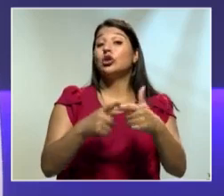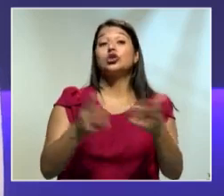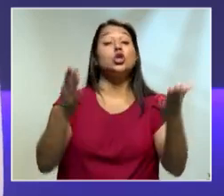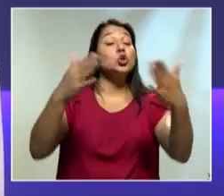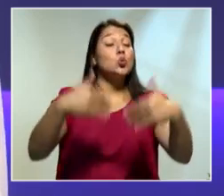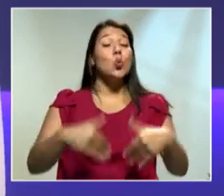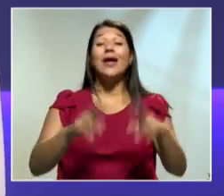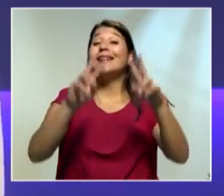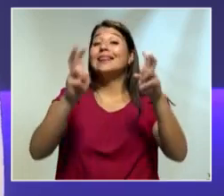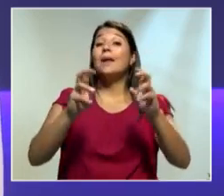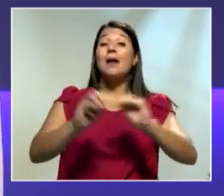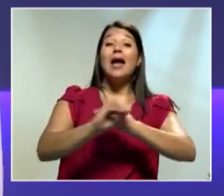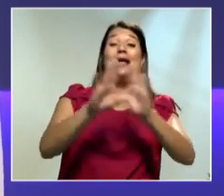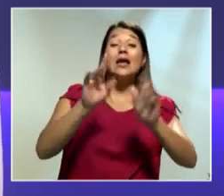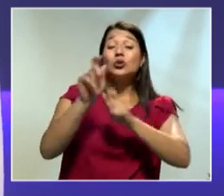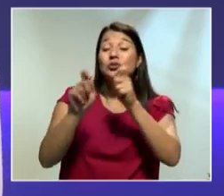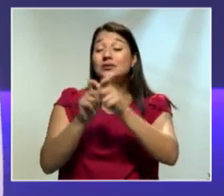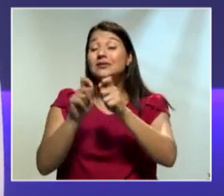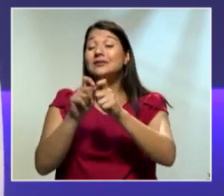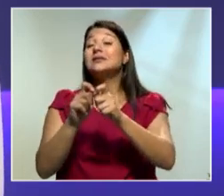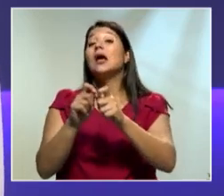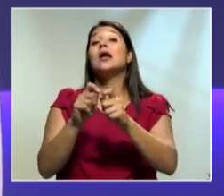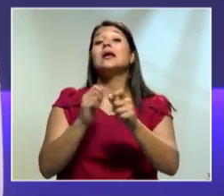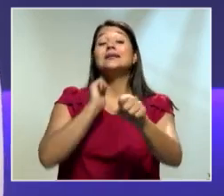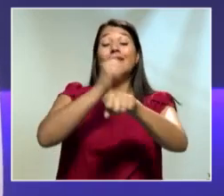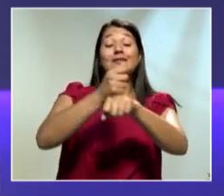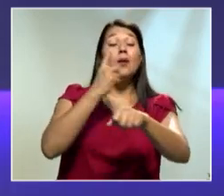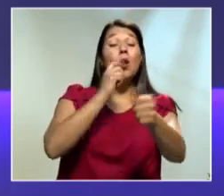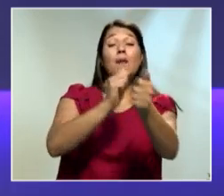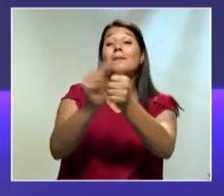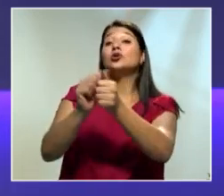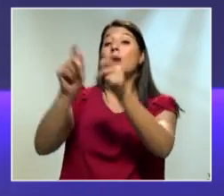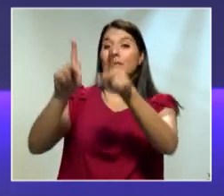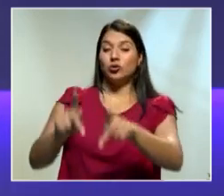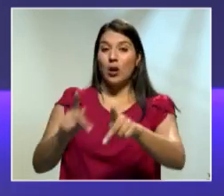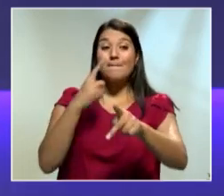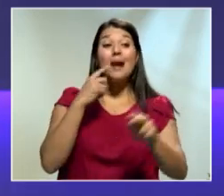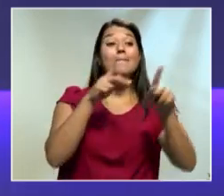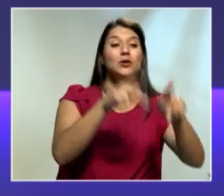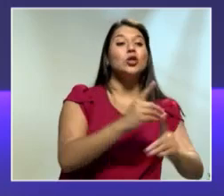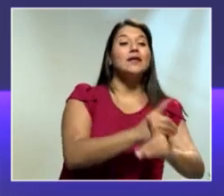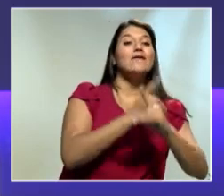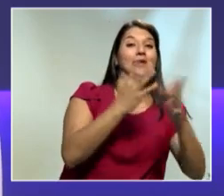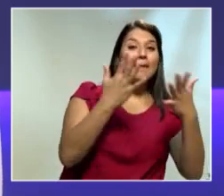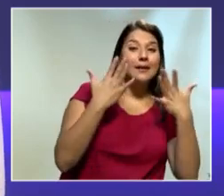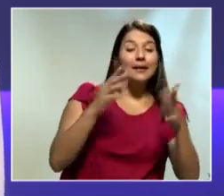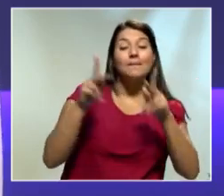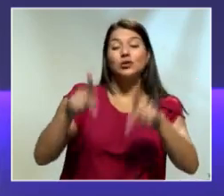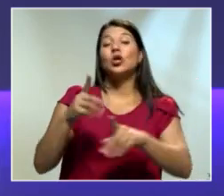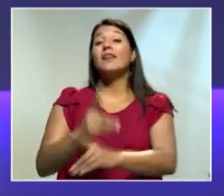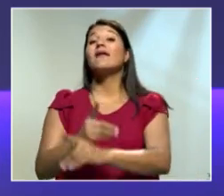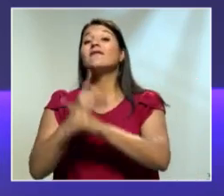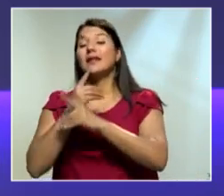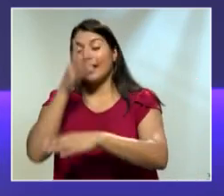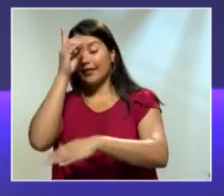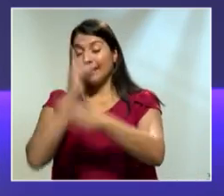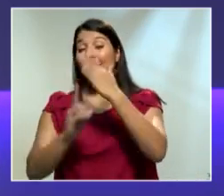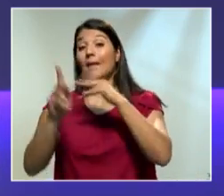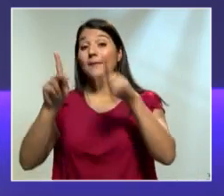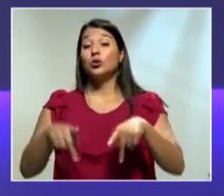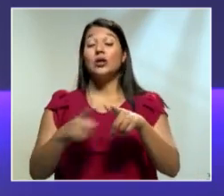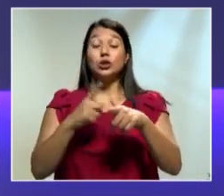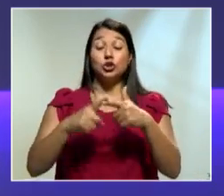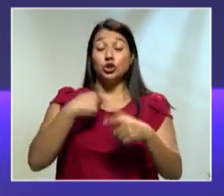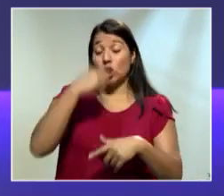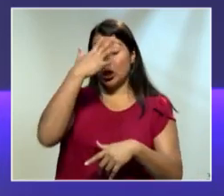Legislativa de una mayoría que esté realmente defendiendo al ambiente y defendiendo la dignidad de las personas. Entonces yo sí creo que en Costa Rica